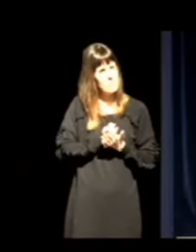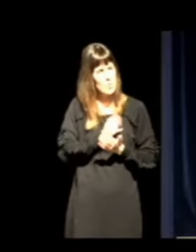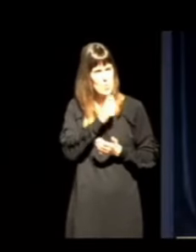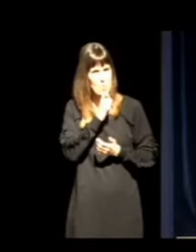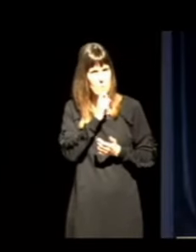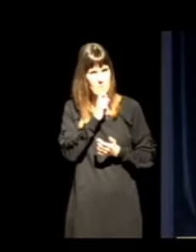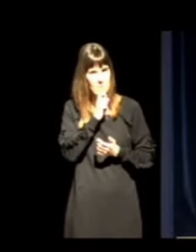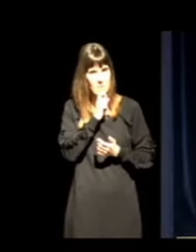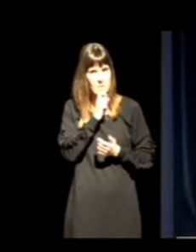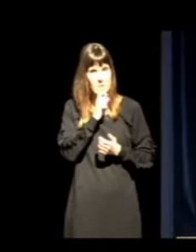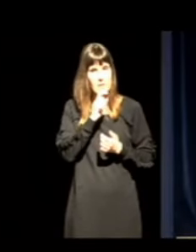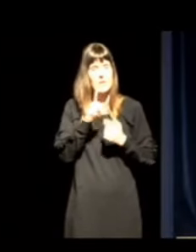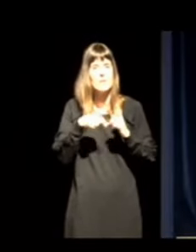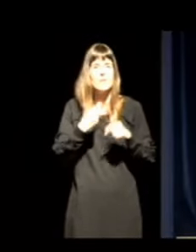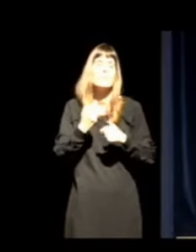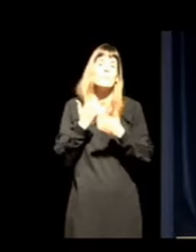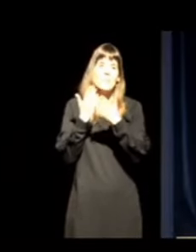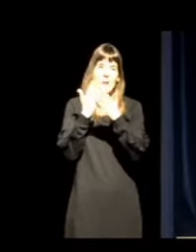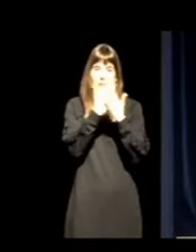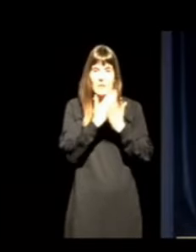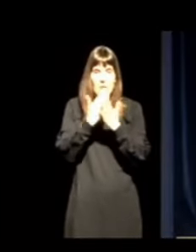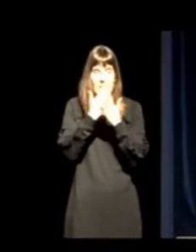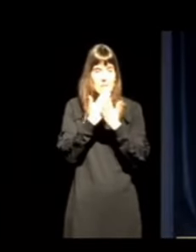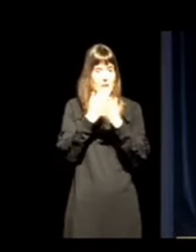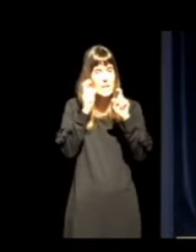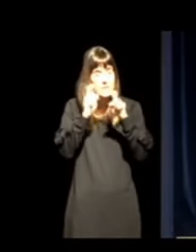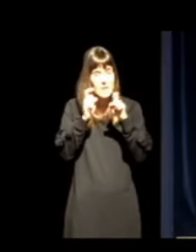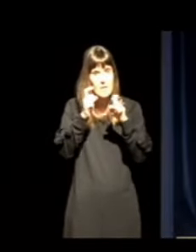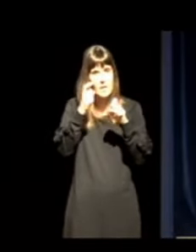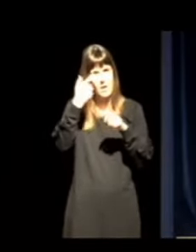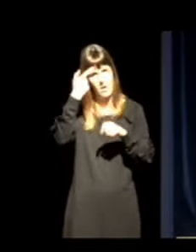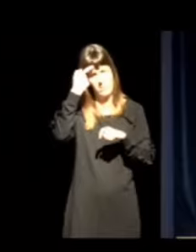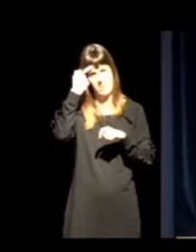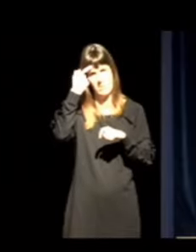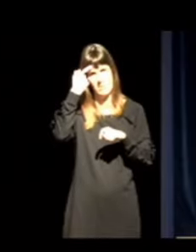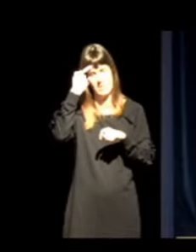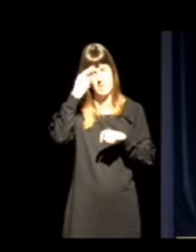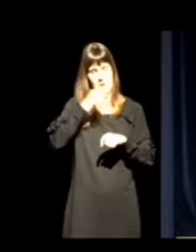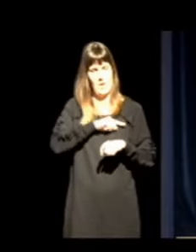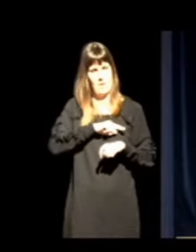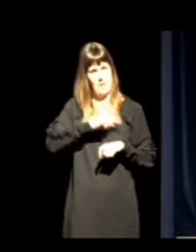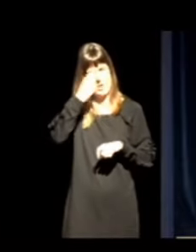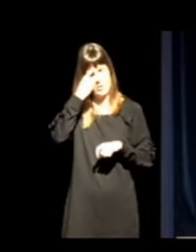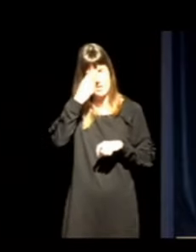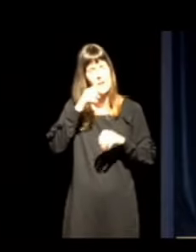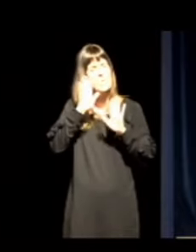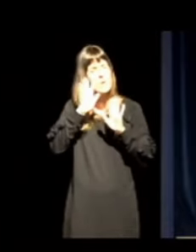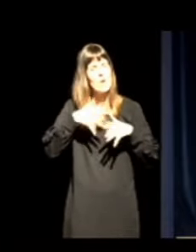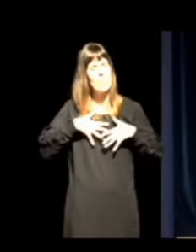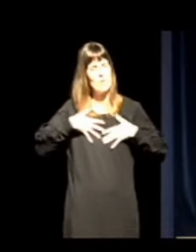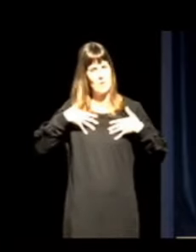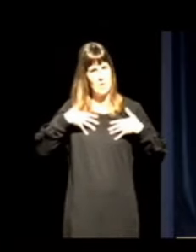es fundamentalmente racional, pero el aprendizaje es un proceso no solamente racional, sino también